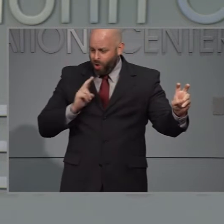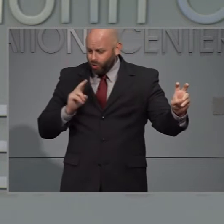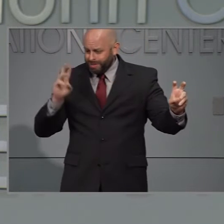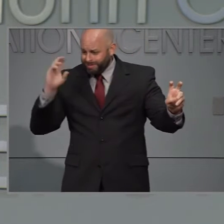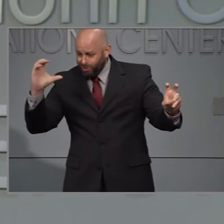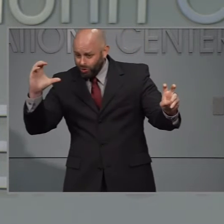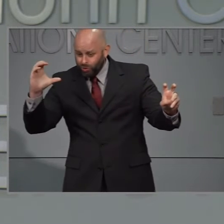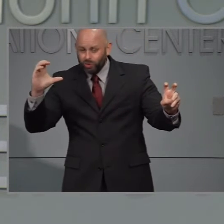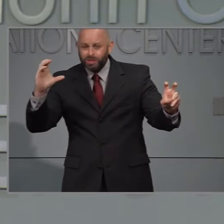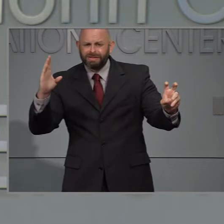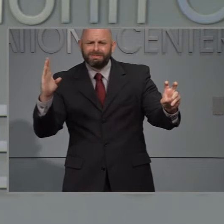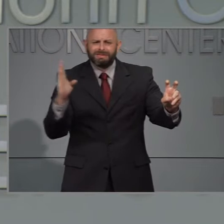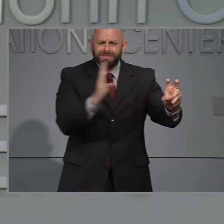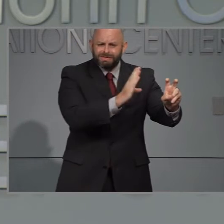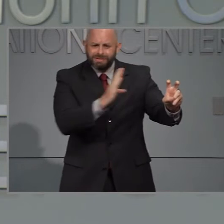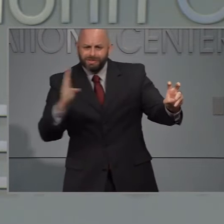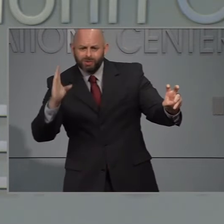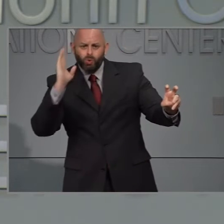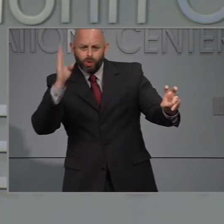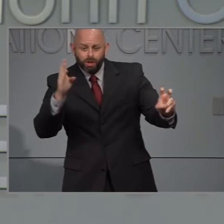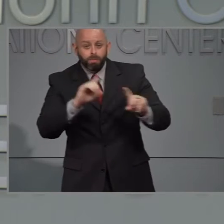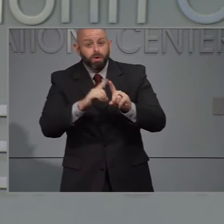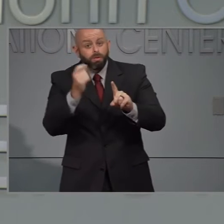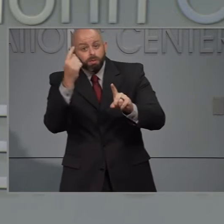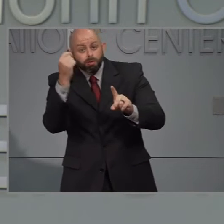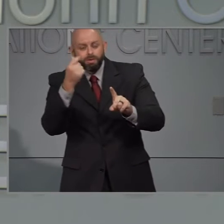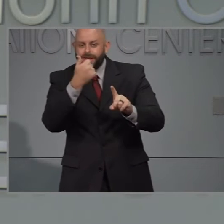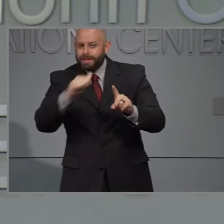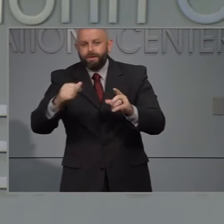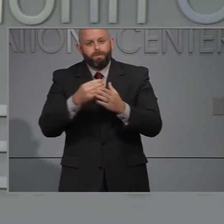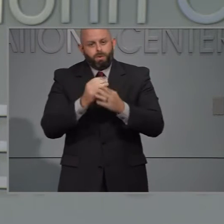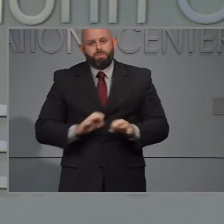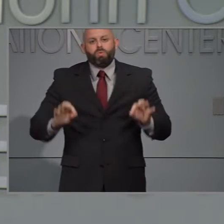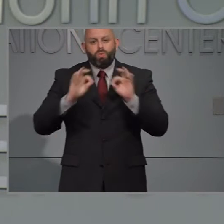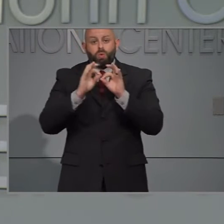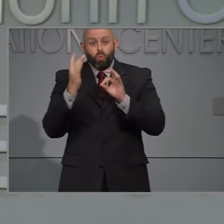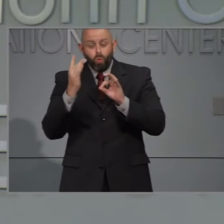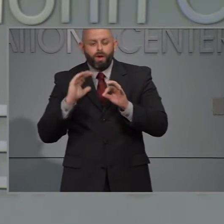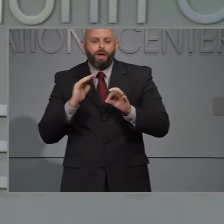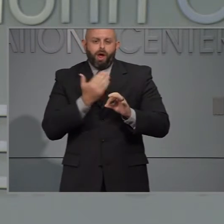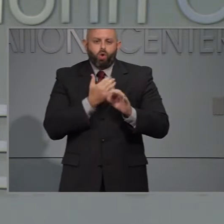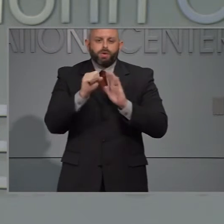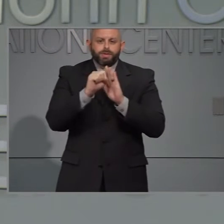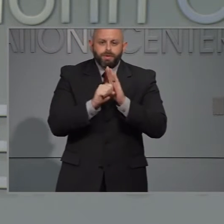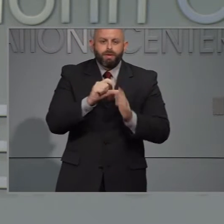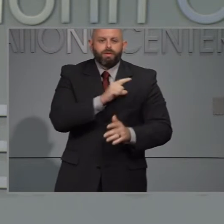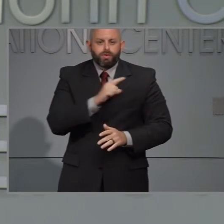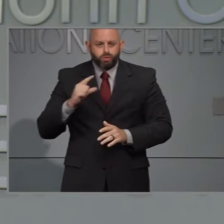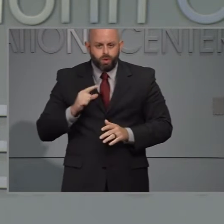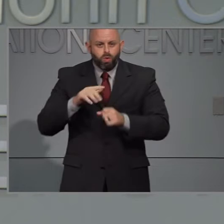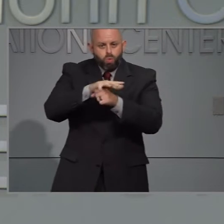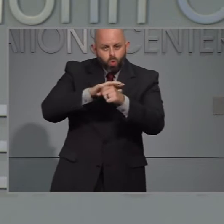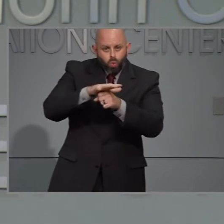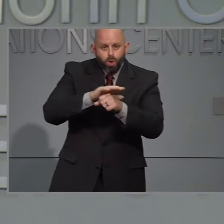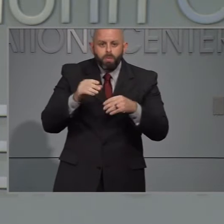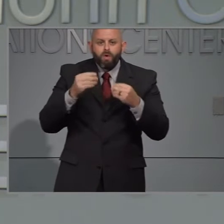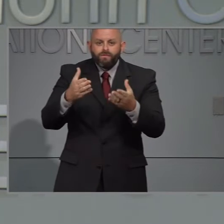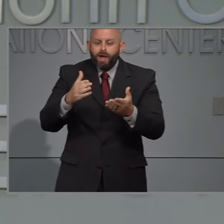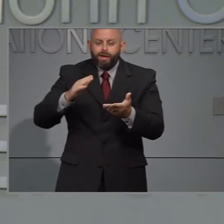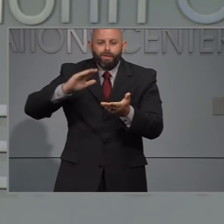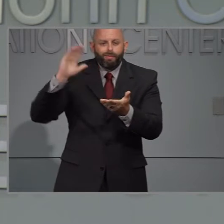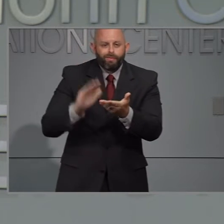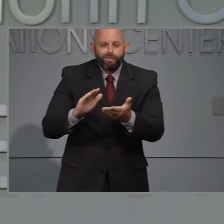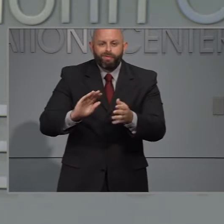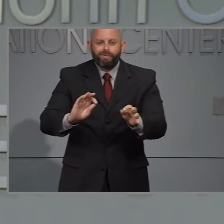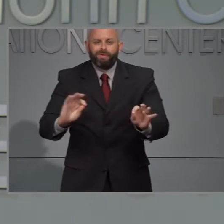importante en Carolina del Norte porque la legislatura estatal nos han dado los menores beneficios en